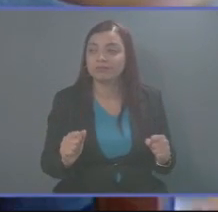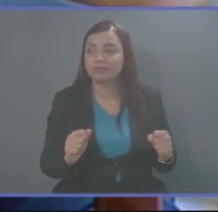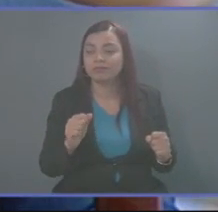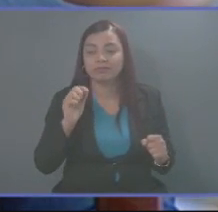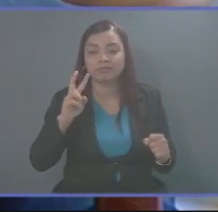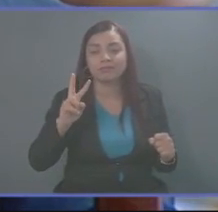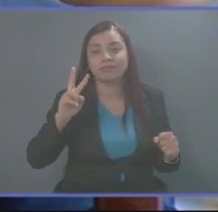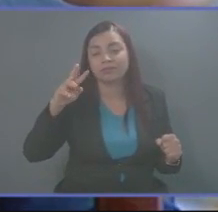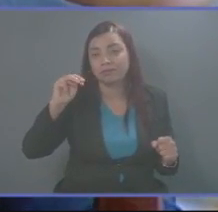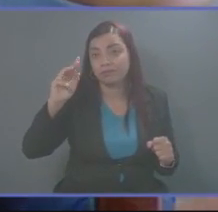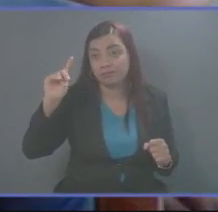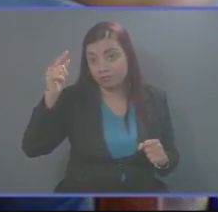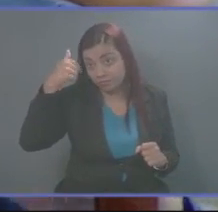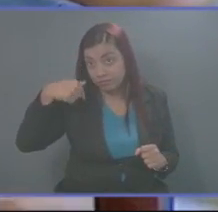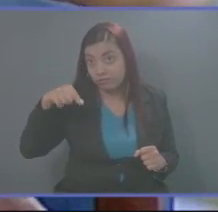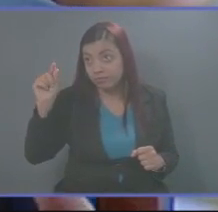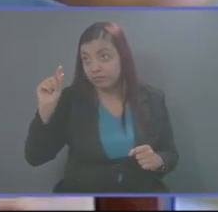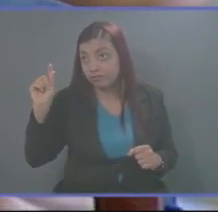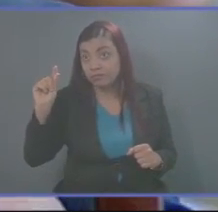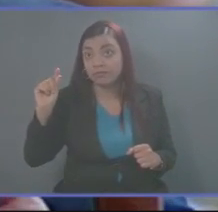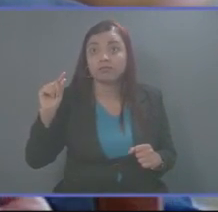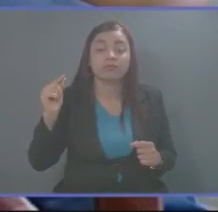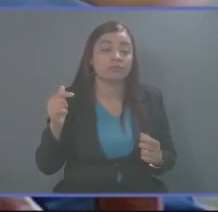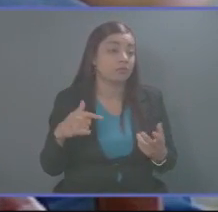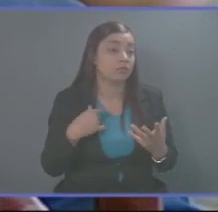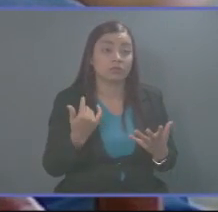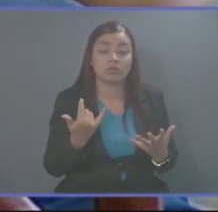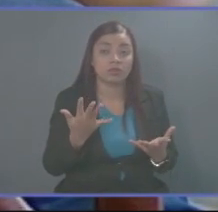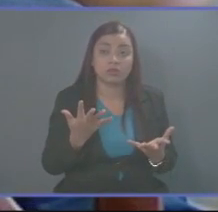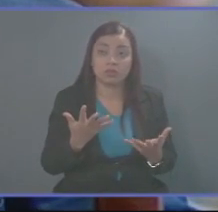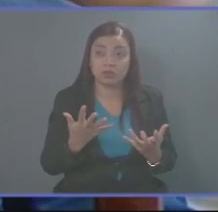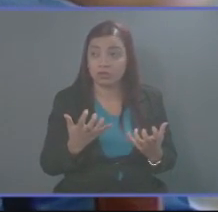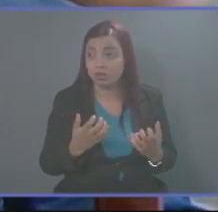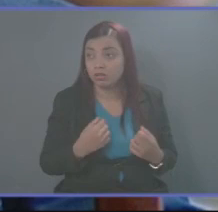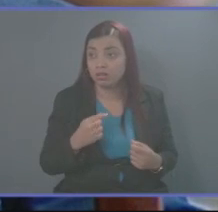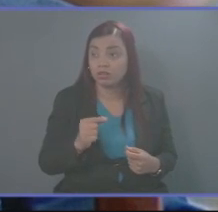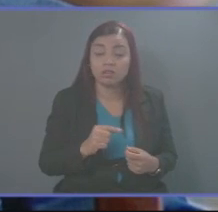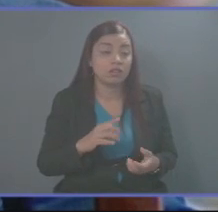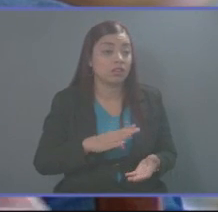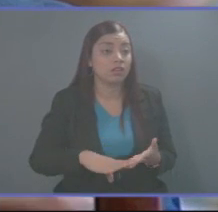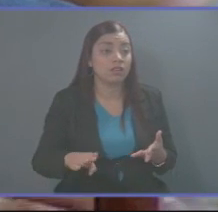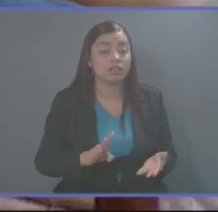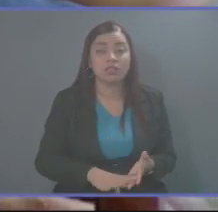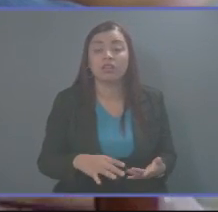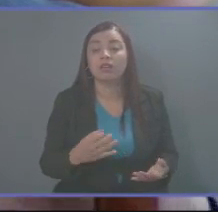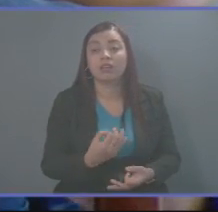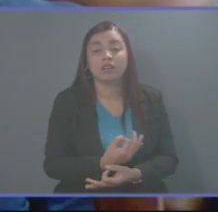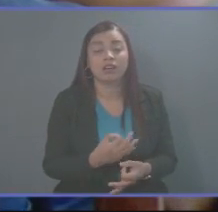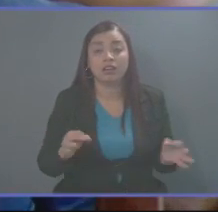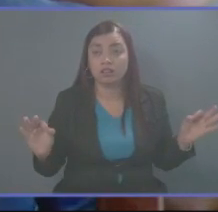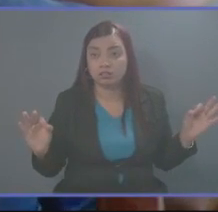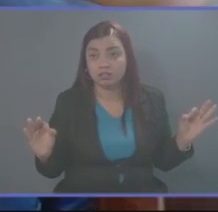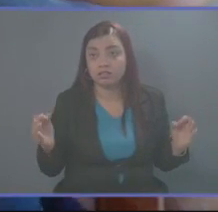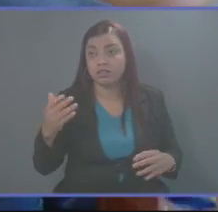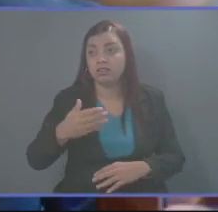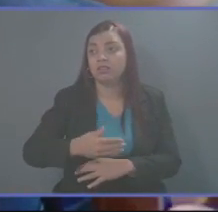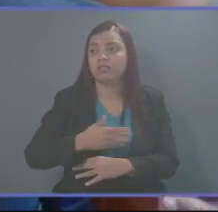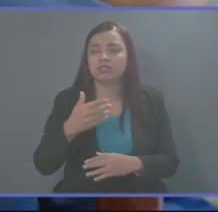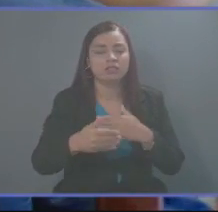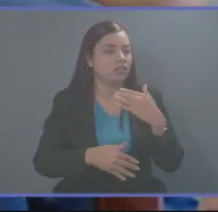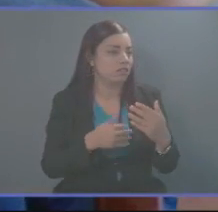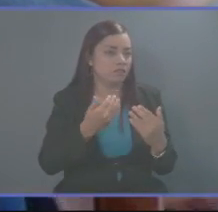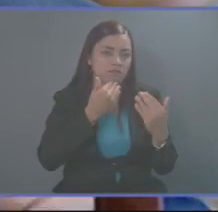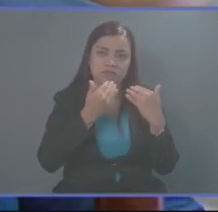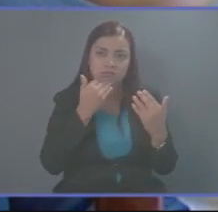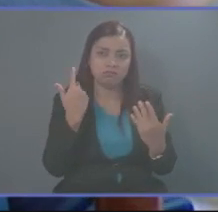para el traspaso. No vinieron a pedir exoneración del pago de las especies fiscales